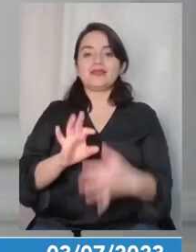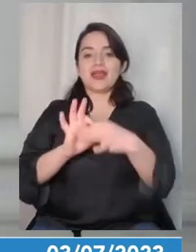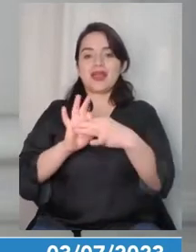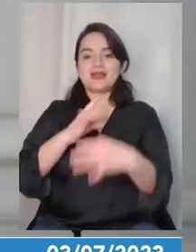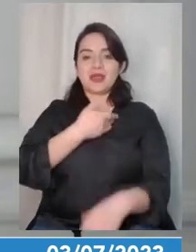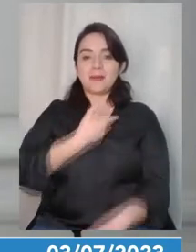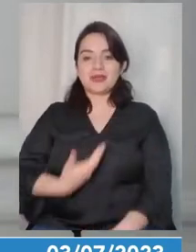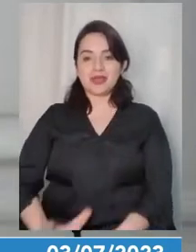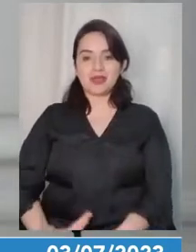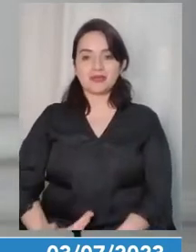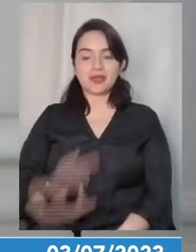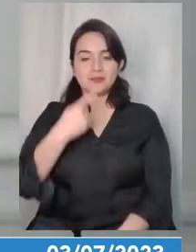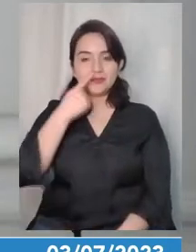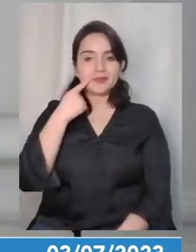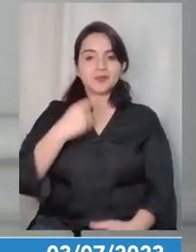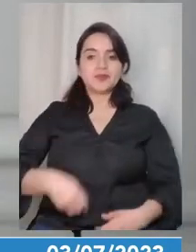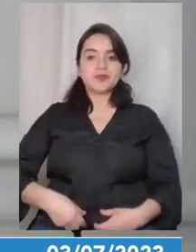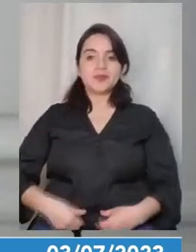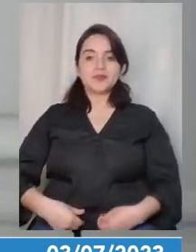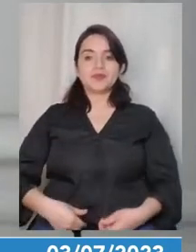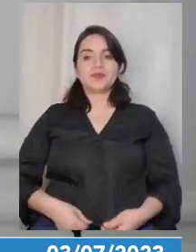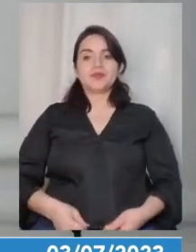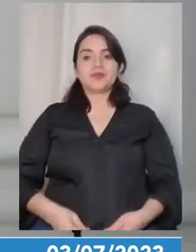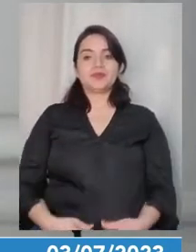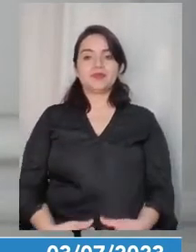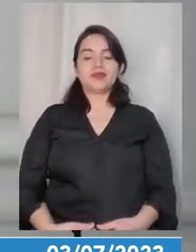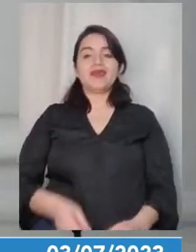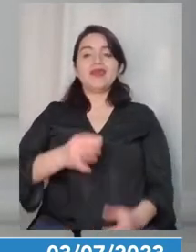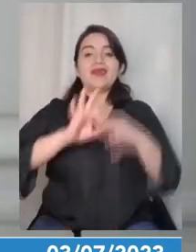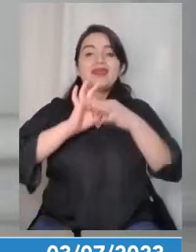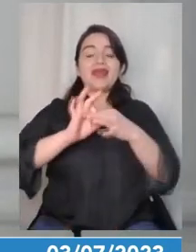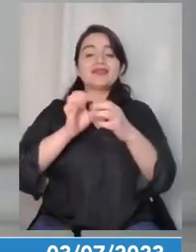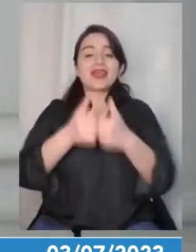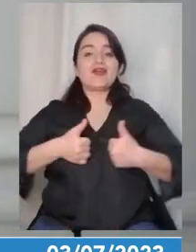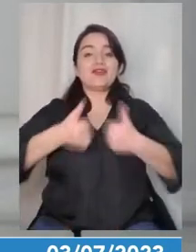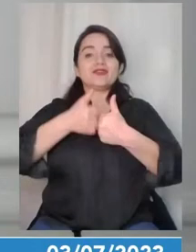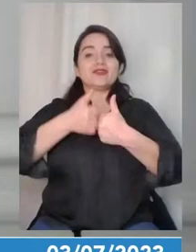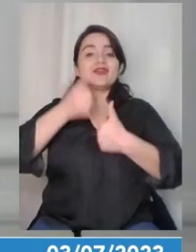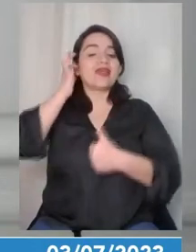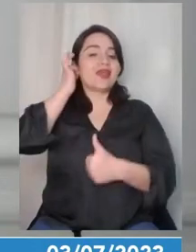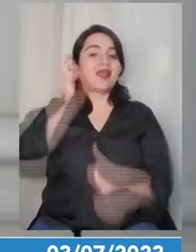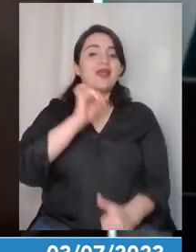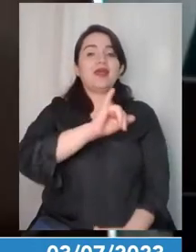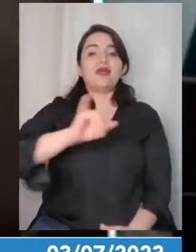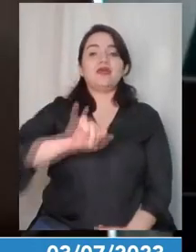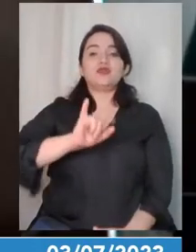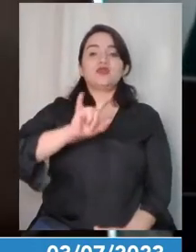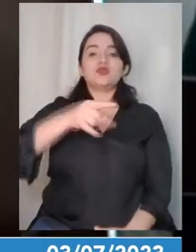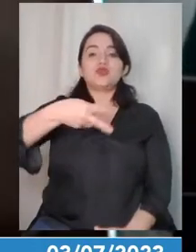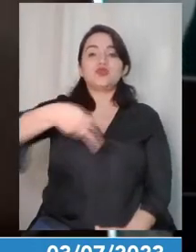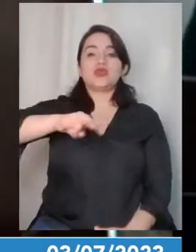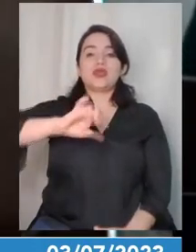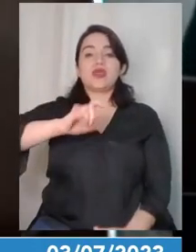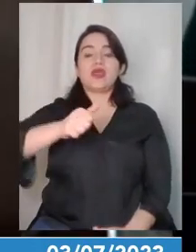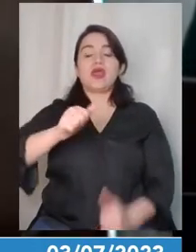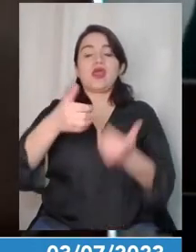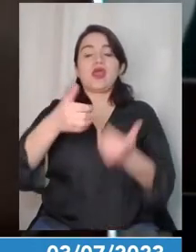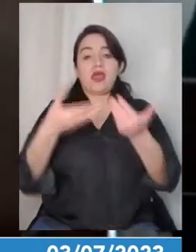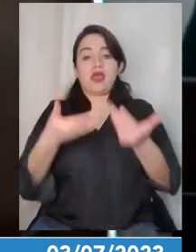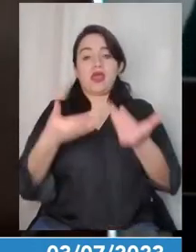Gracias, consejera Paloma Zúñiga. Tiene la palabra la consejera Pilar Cuevas. Muchas gracias, señor